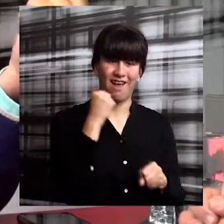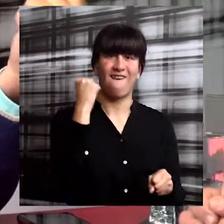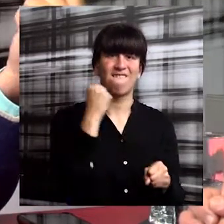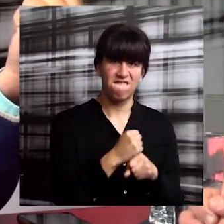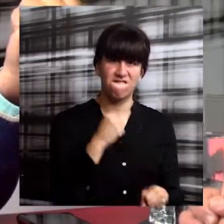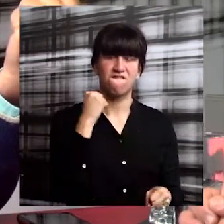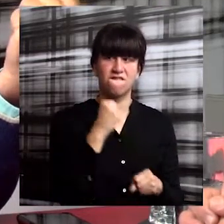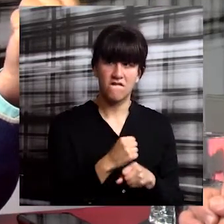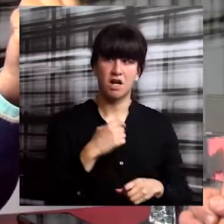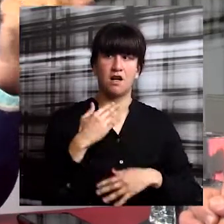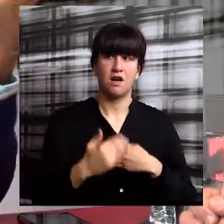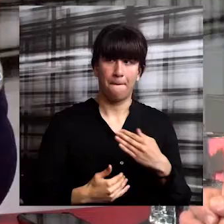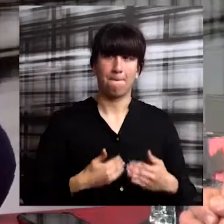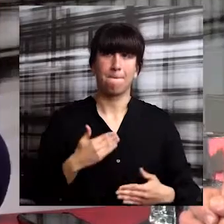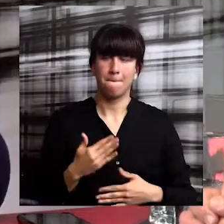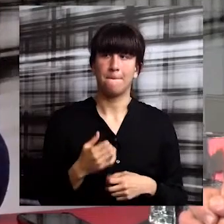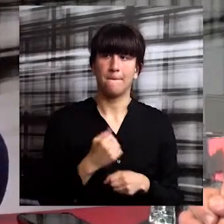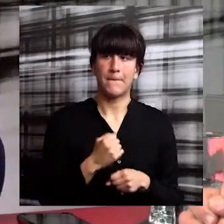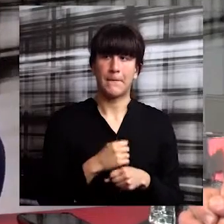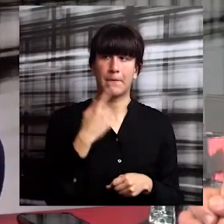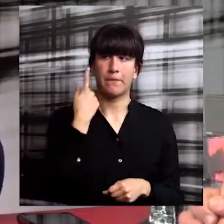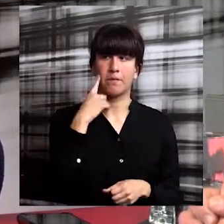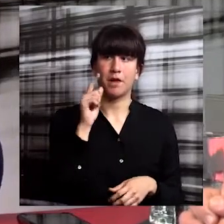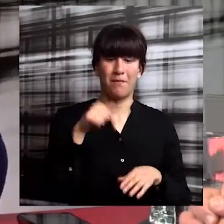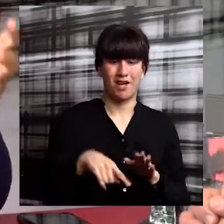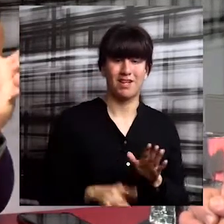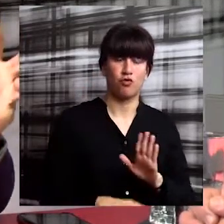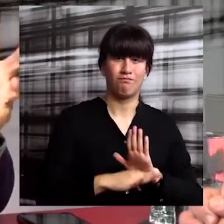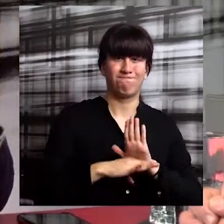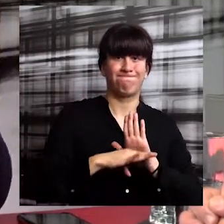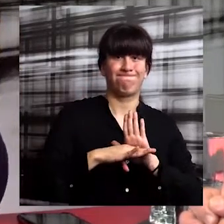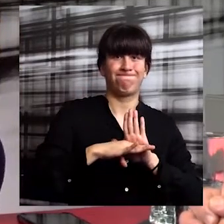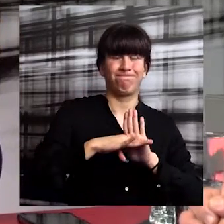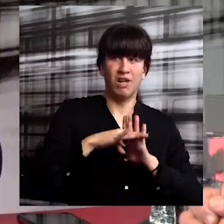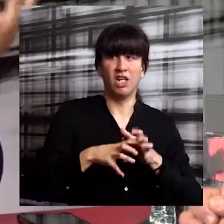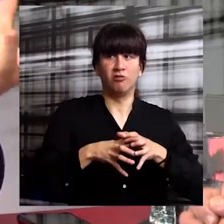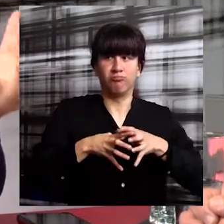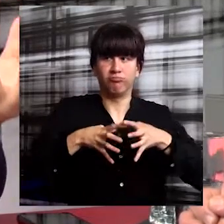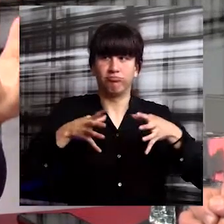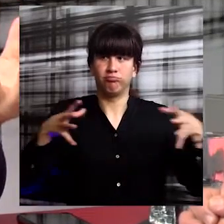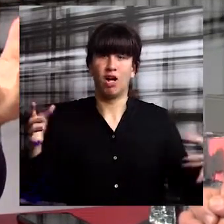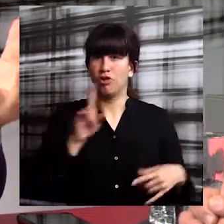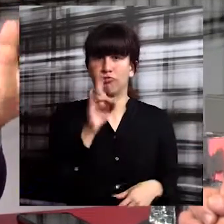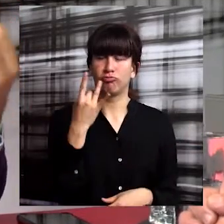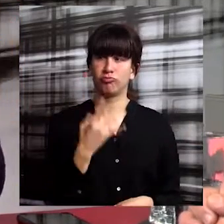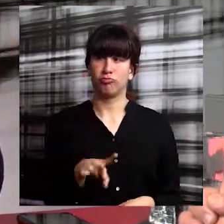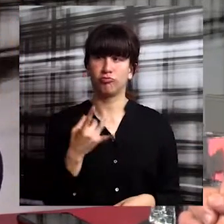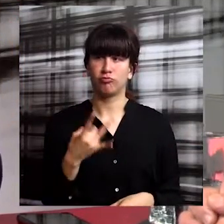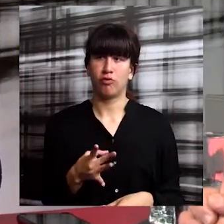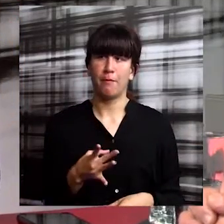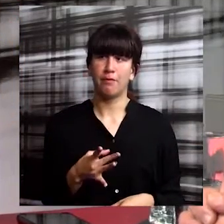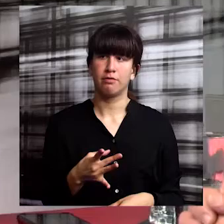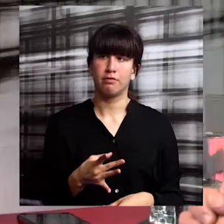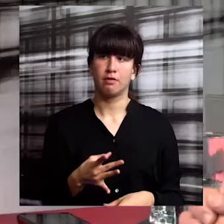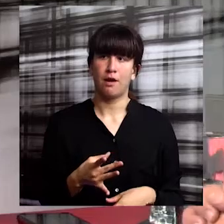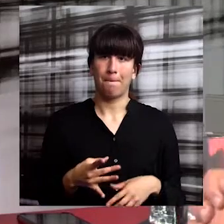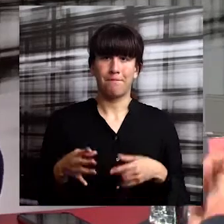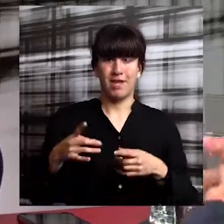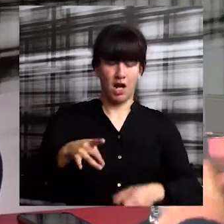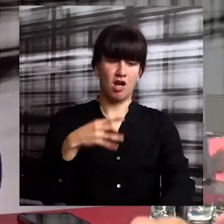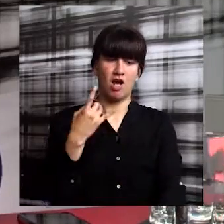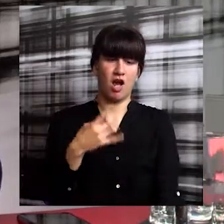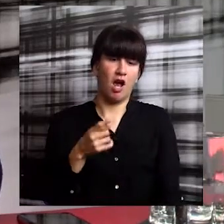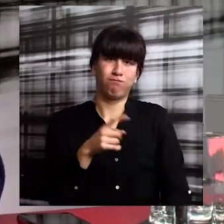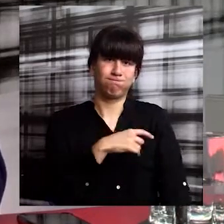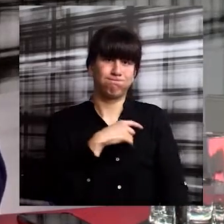veníamos creciendo antes del éxodo de los cruceros, no solo a nivel comunal, sino también a nivel regional, de tal manera de asegurar